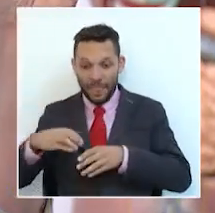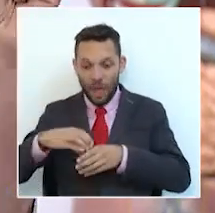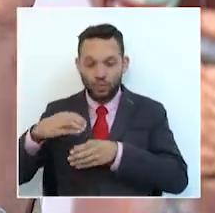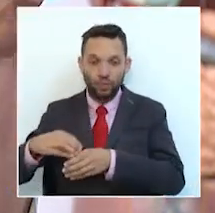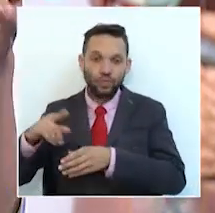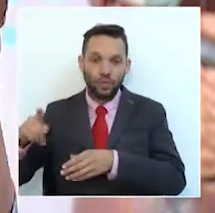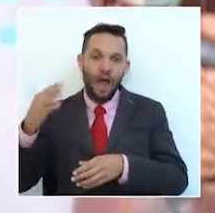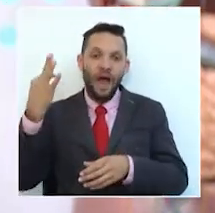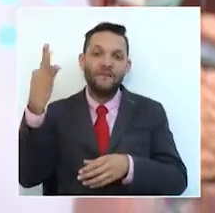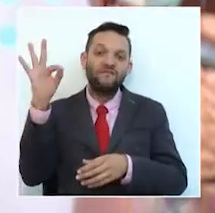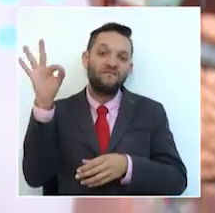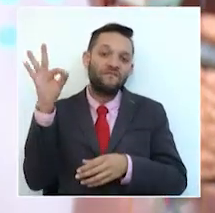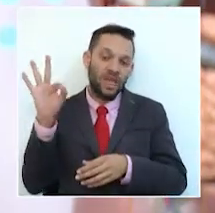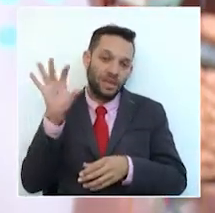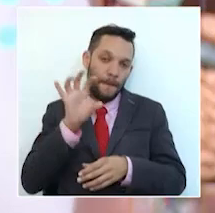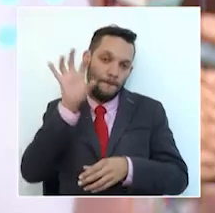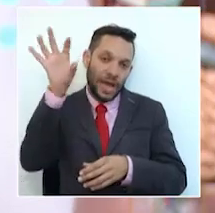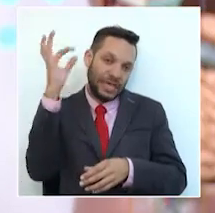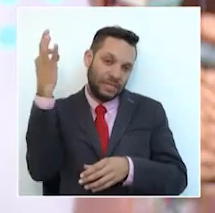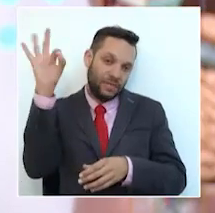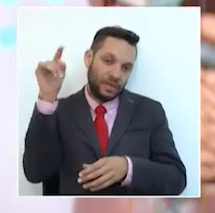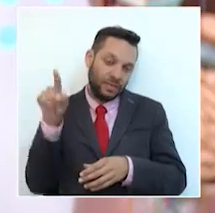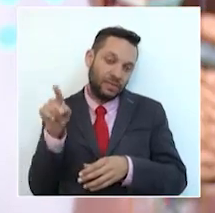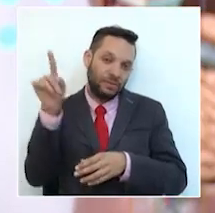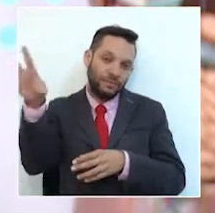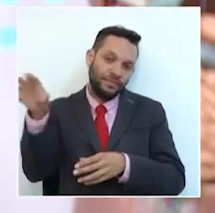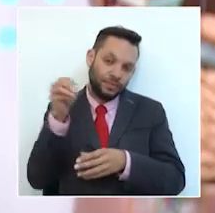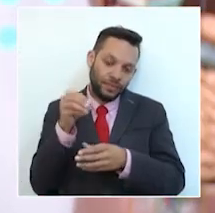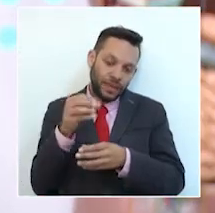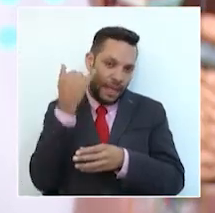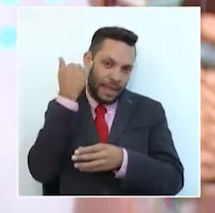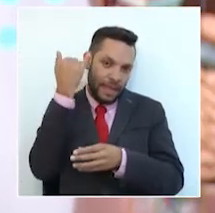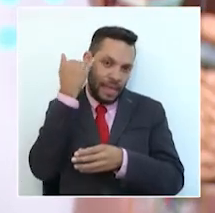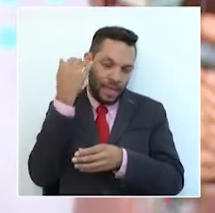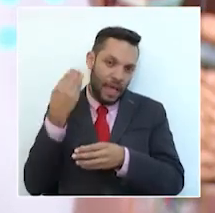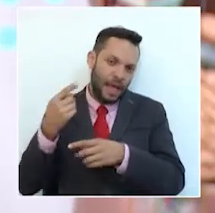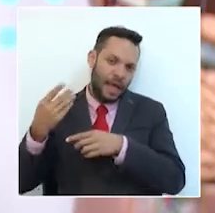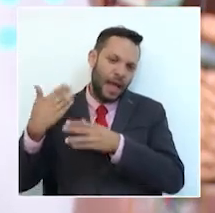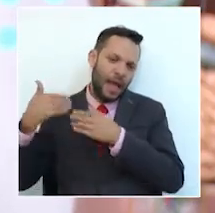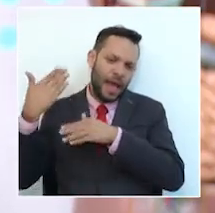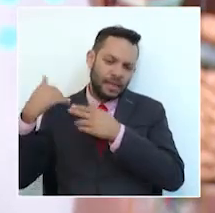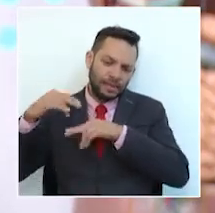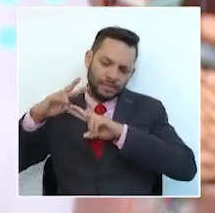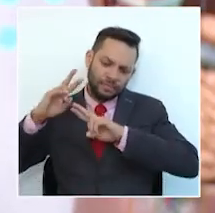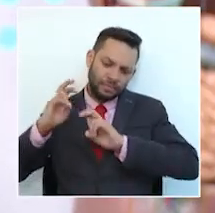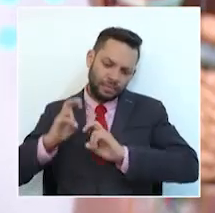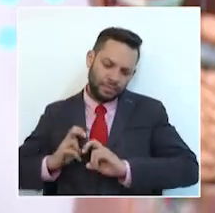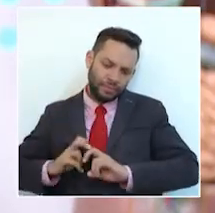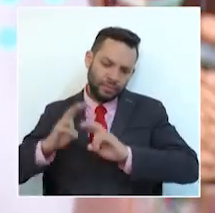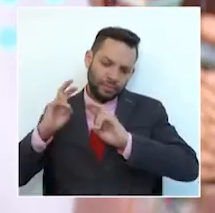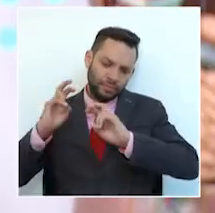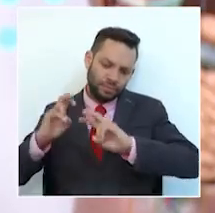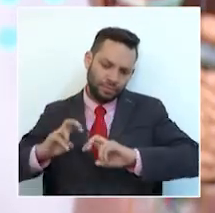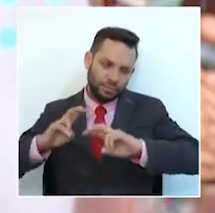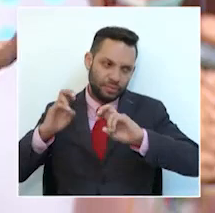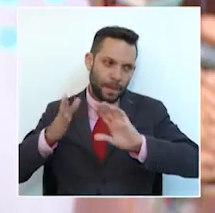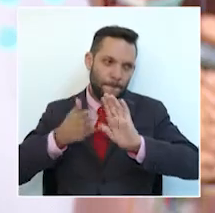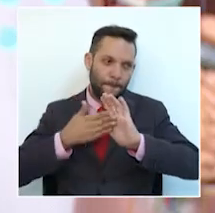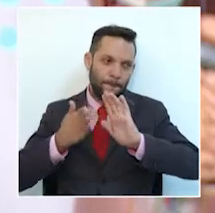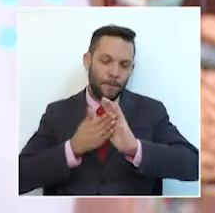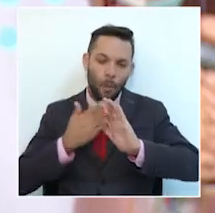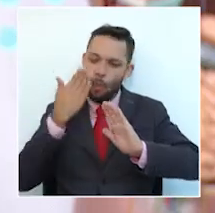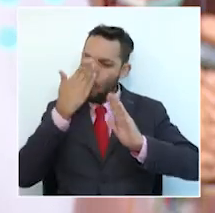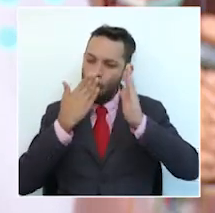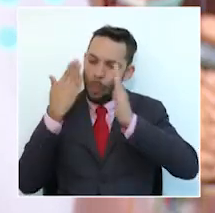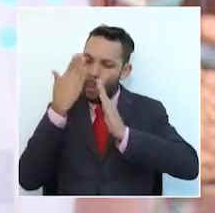fundamentalmente pero también en el bar muerto investigaron invirtieron dinero en demostrar que podrían tener